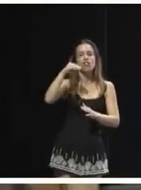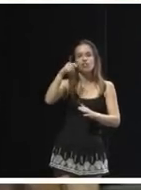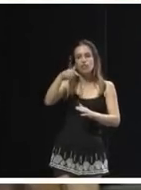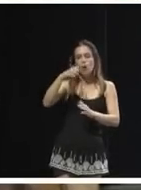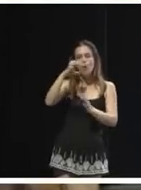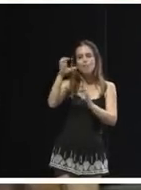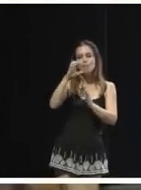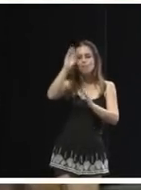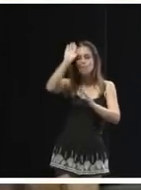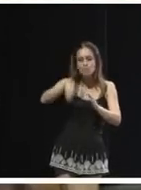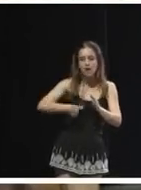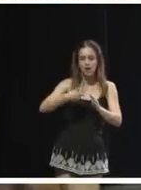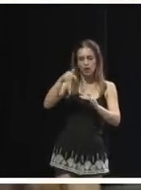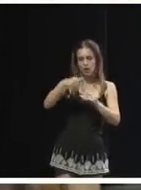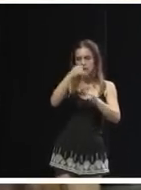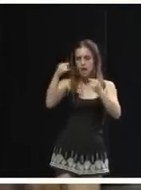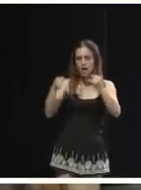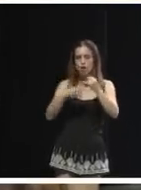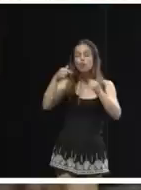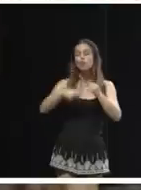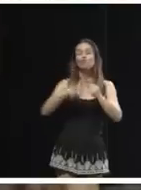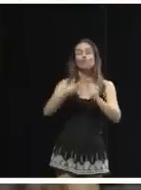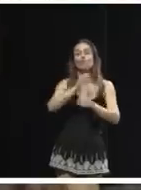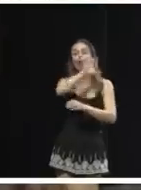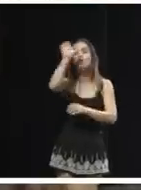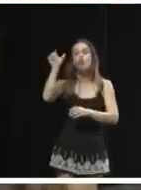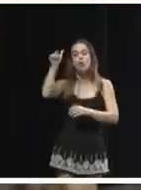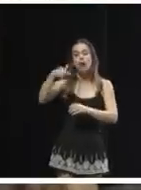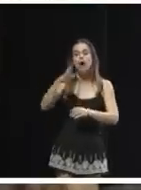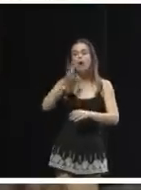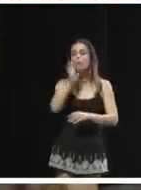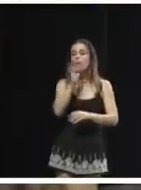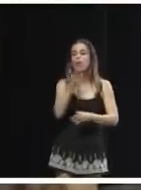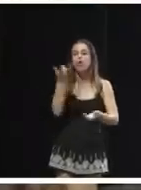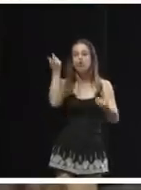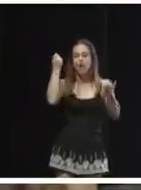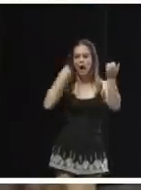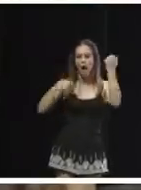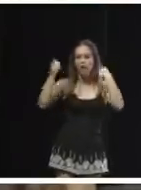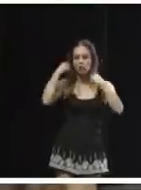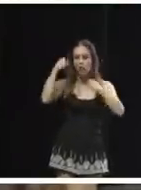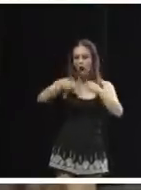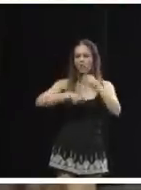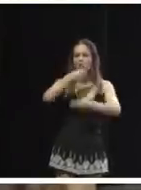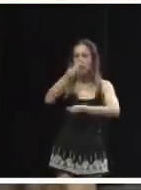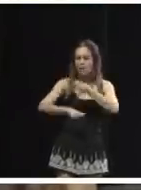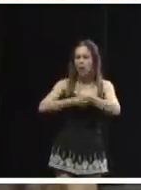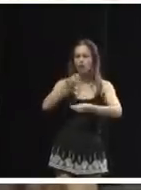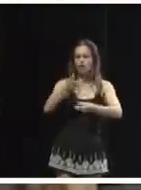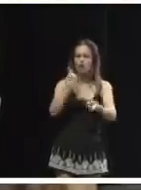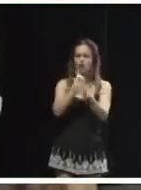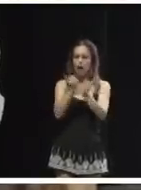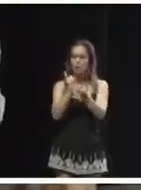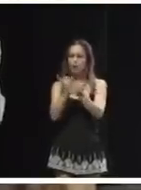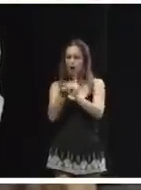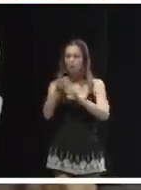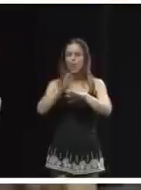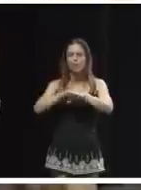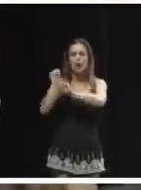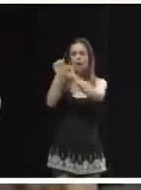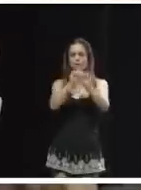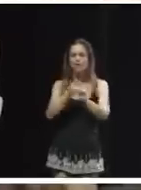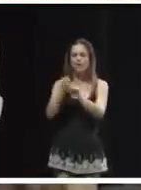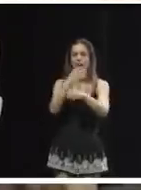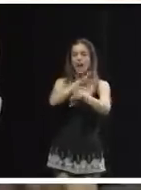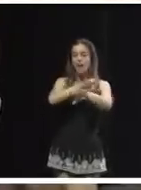sencillamente porque actuamos cuando había que actuar. Y vamos a partir del día 23 de julio a seguir actuando para defender a la mayoría